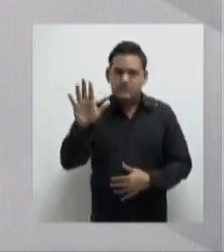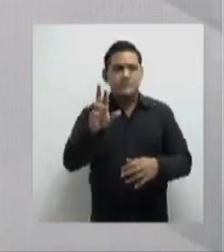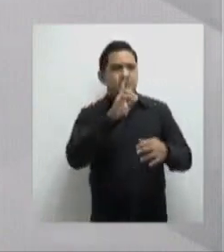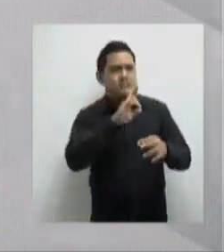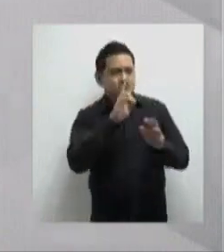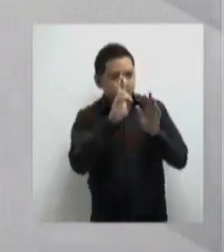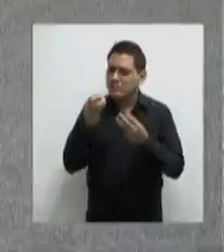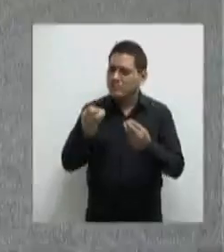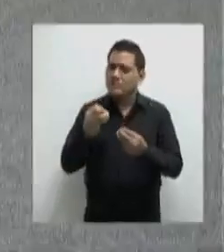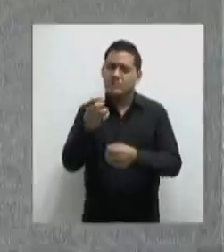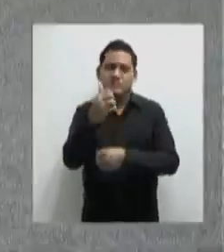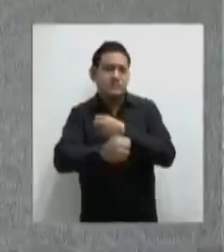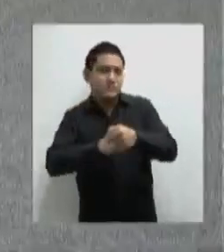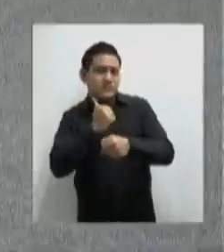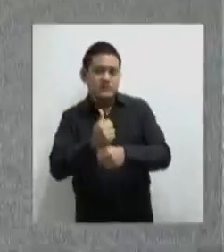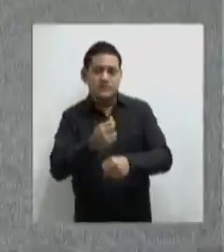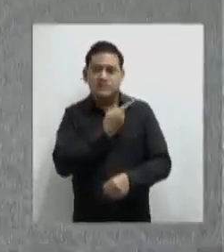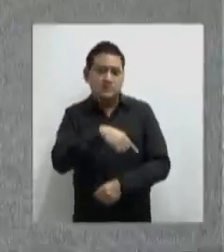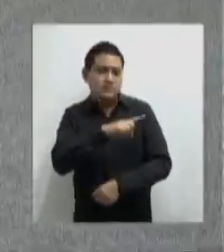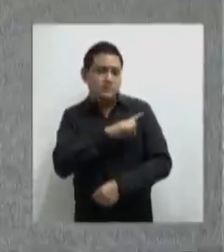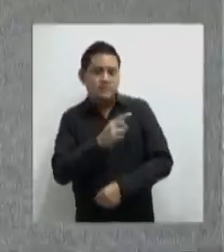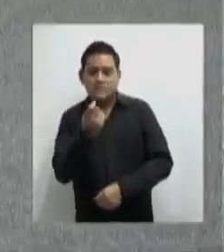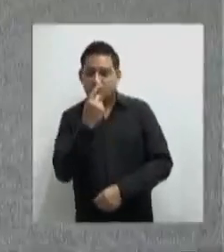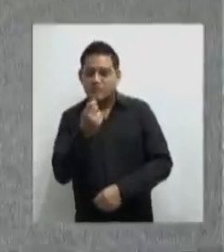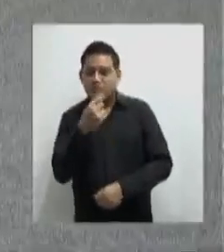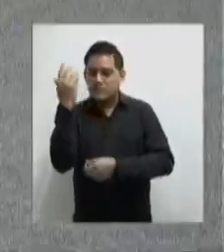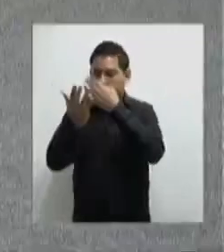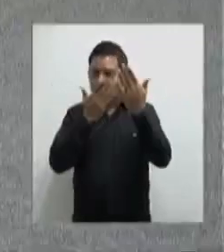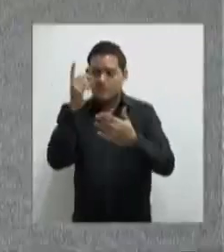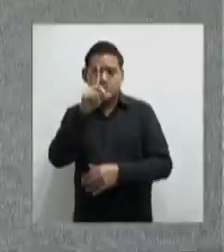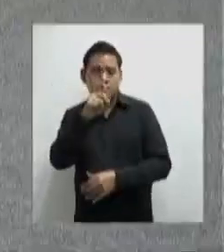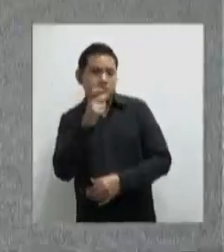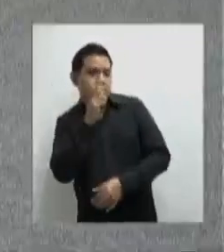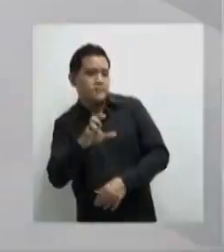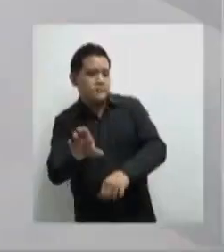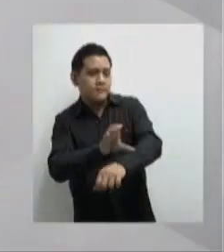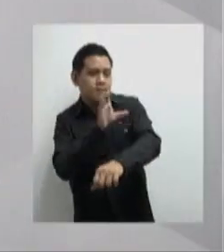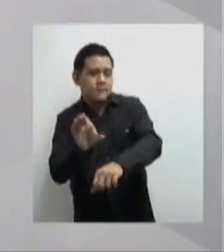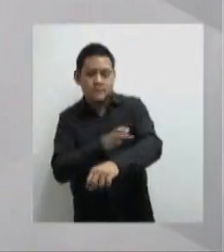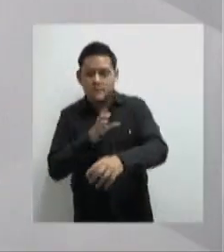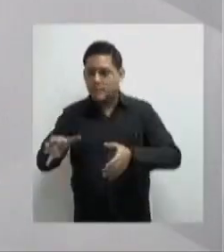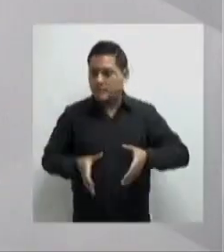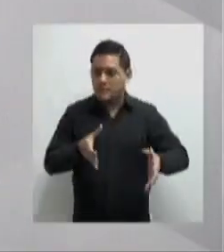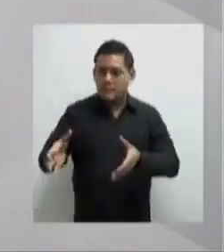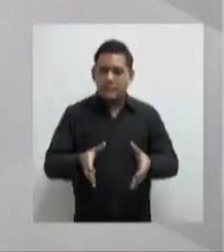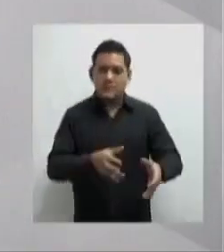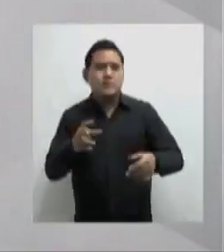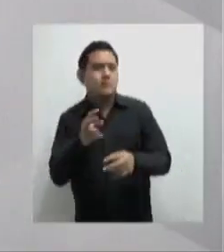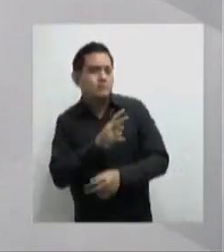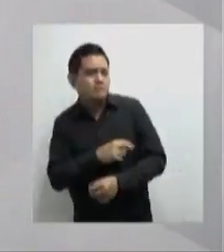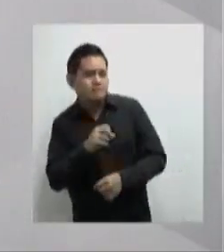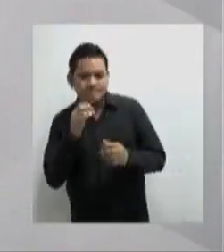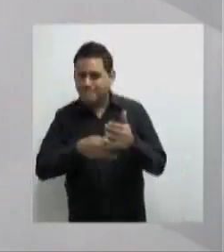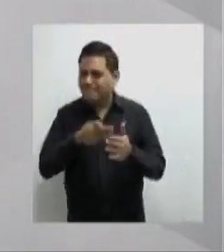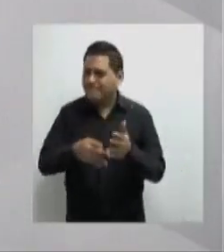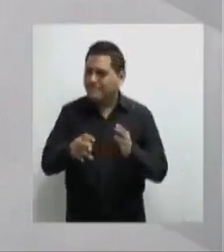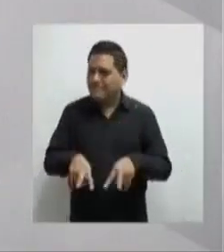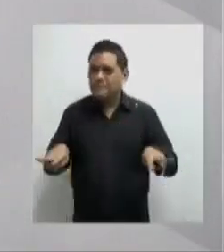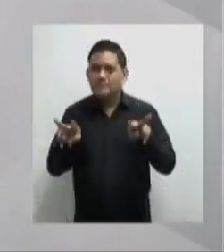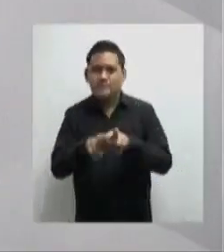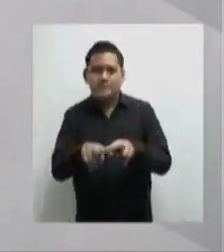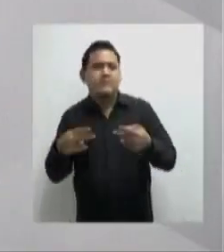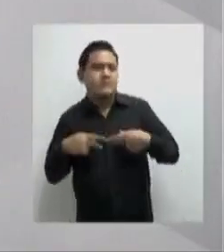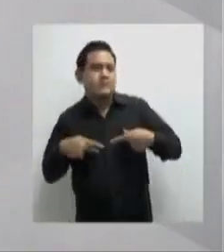que inviertan. Además, indicó Fósil Pérez que es importante que se hagan obras de beneficio social por parte de las autoridades